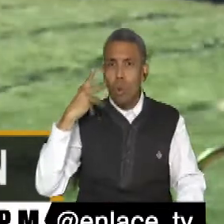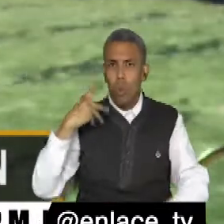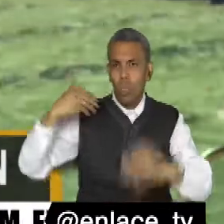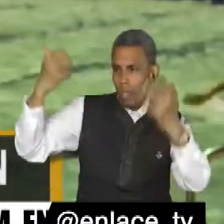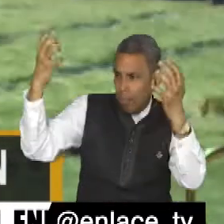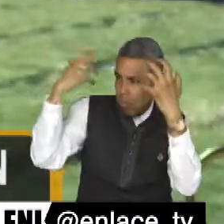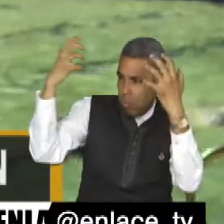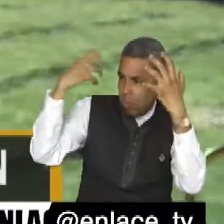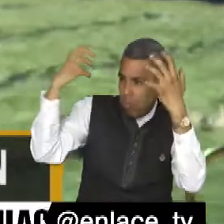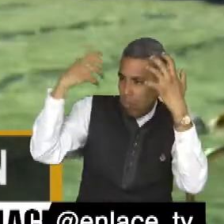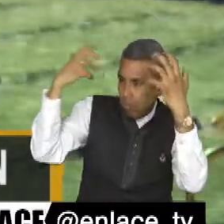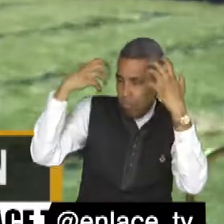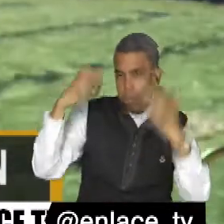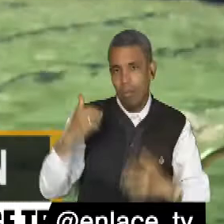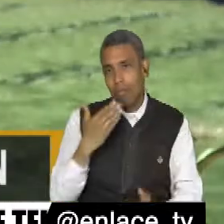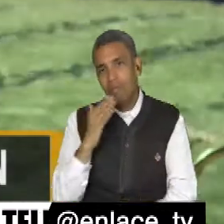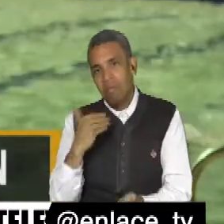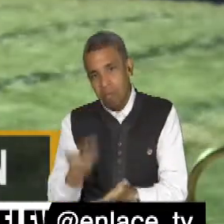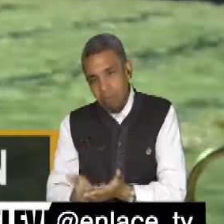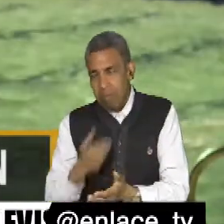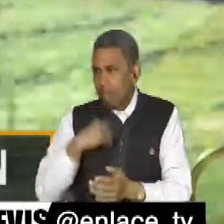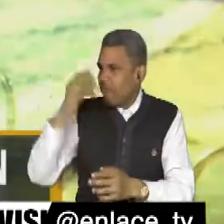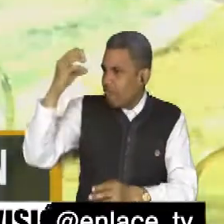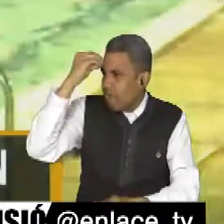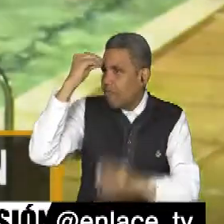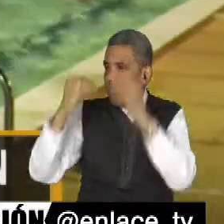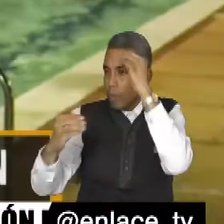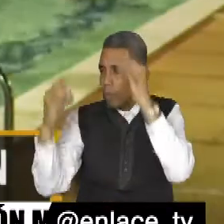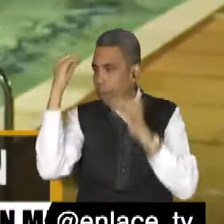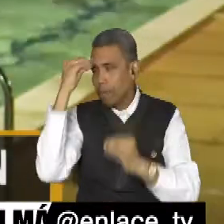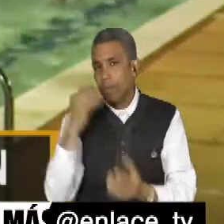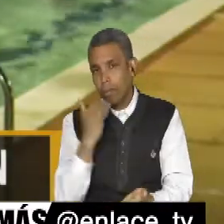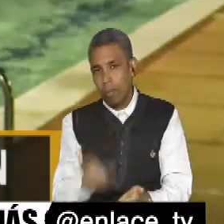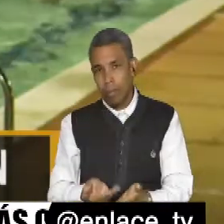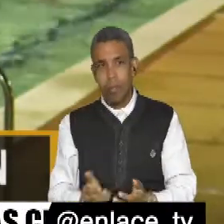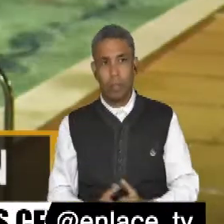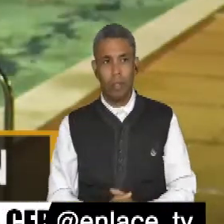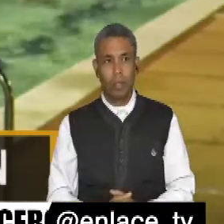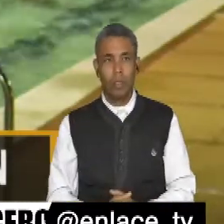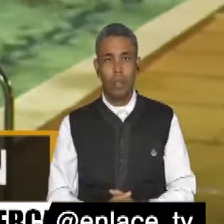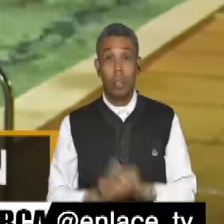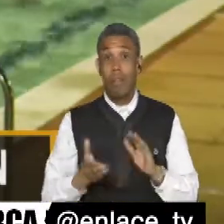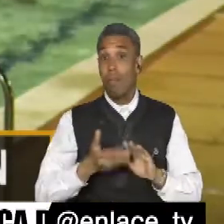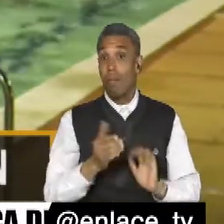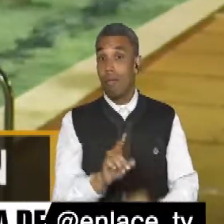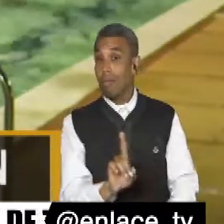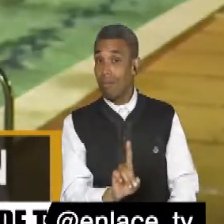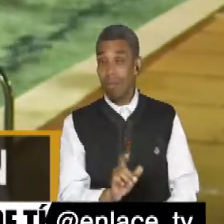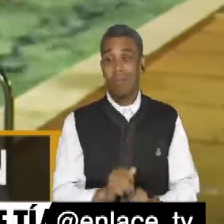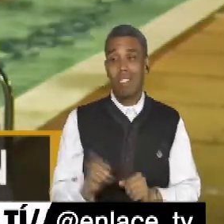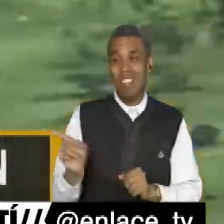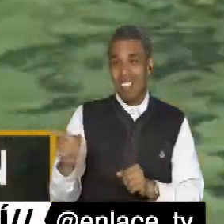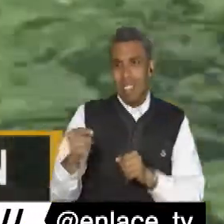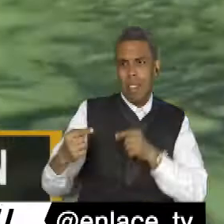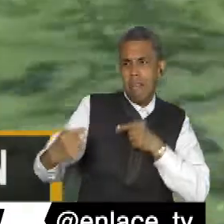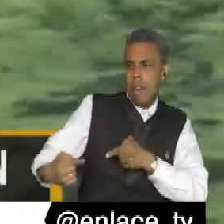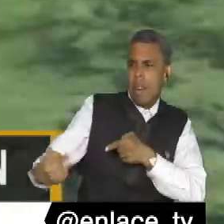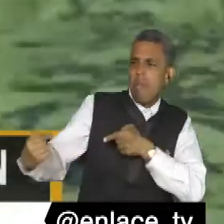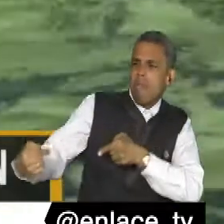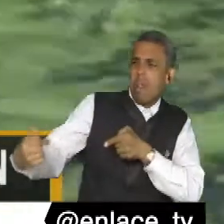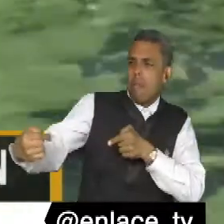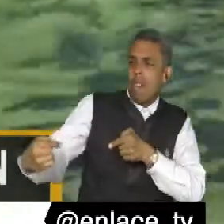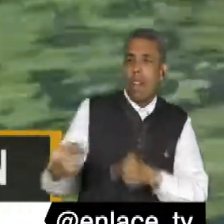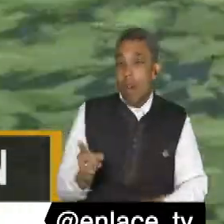todo de él para enseñarnos. No fue muy fácil porque ellas también entrenan duro y